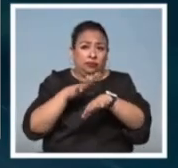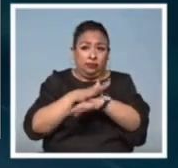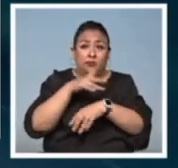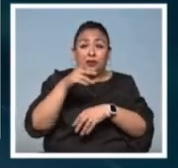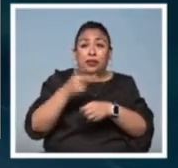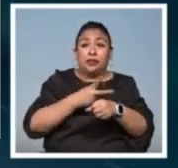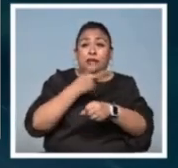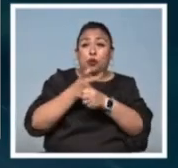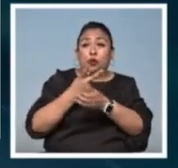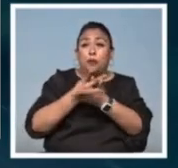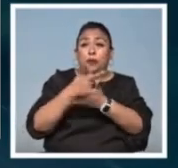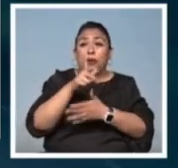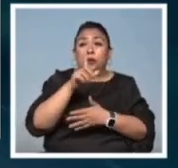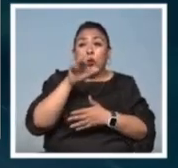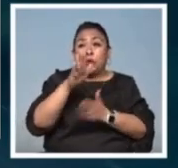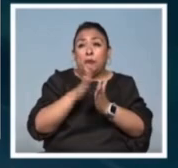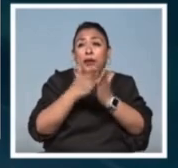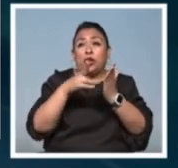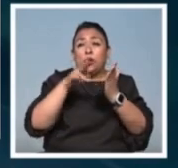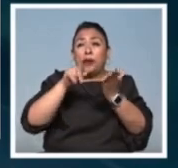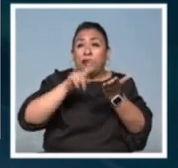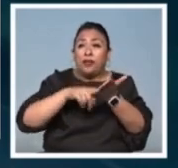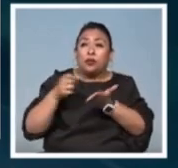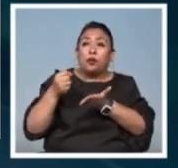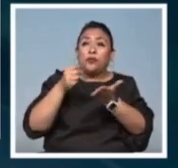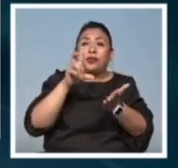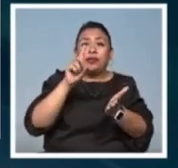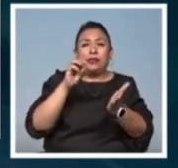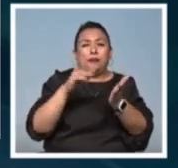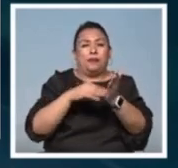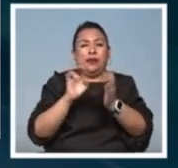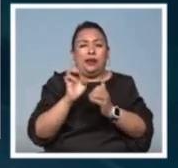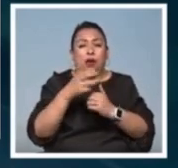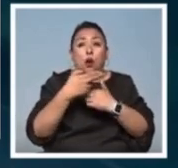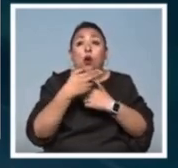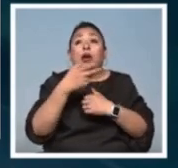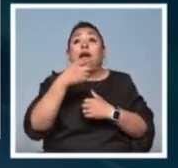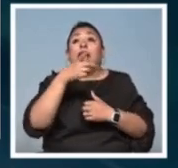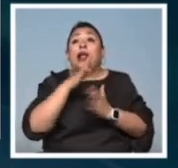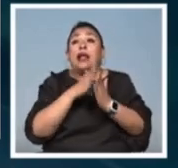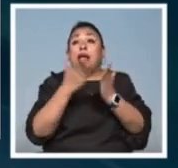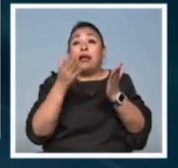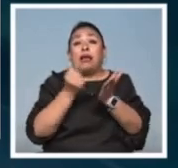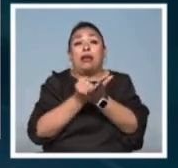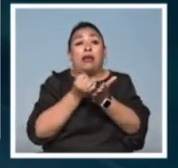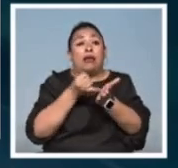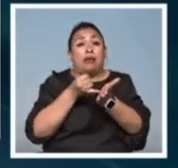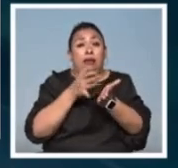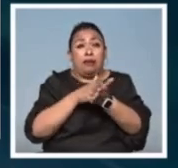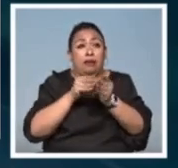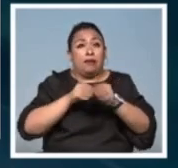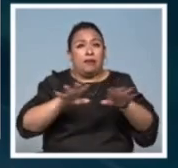El segundo premio Lumen de novela está dotado con 30.000 euros y la publicación de Luciérnaga en